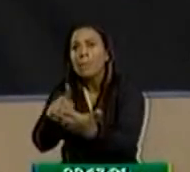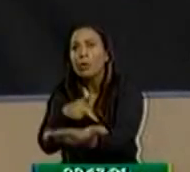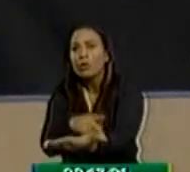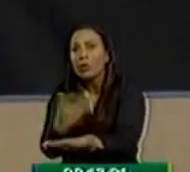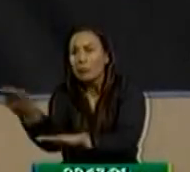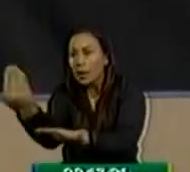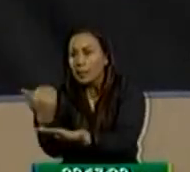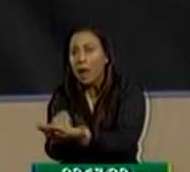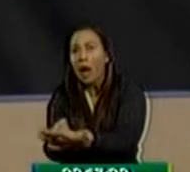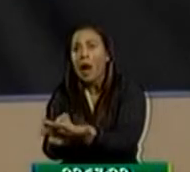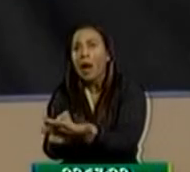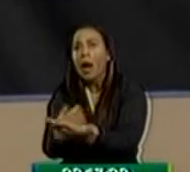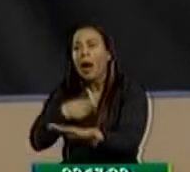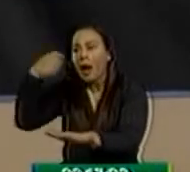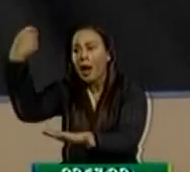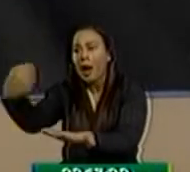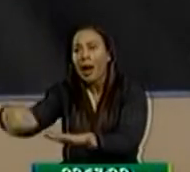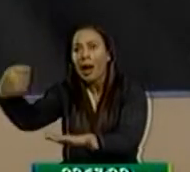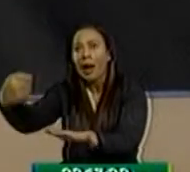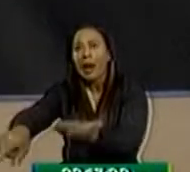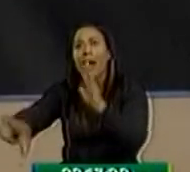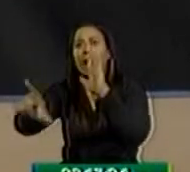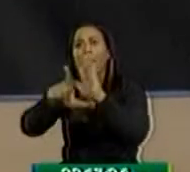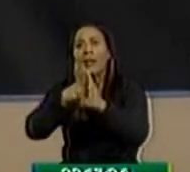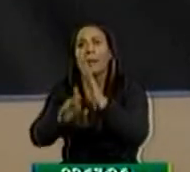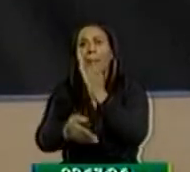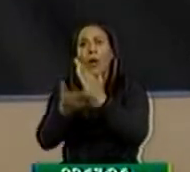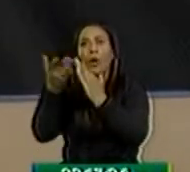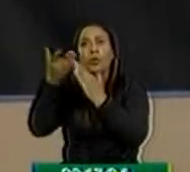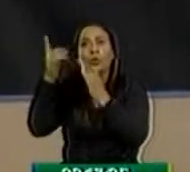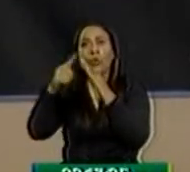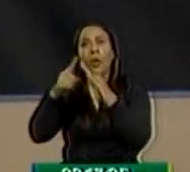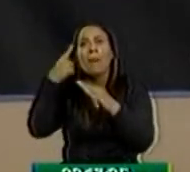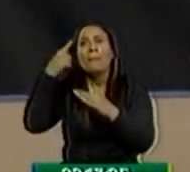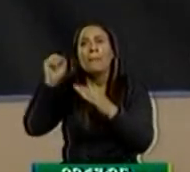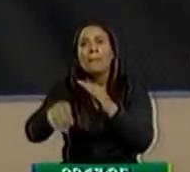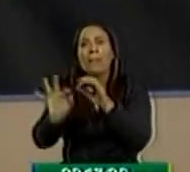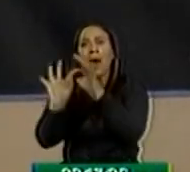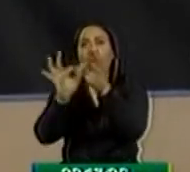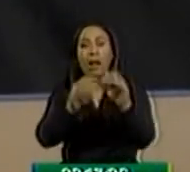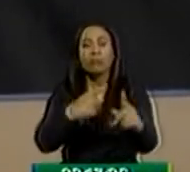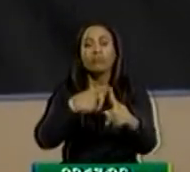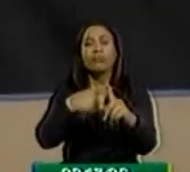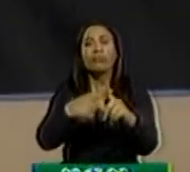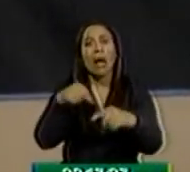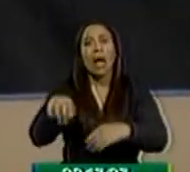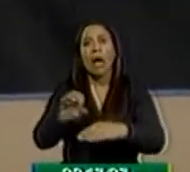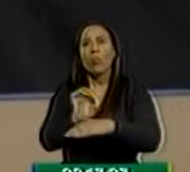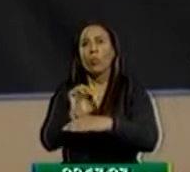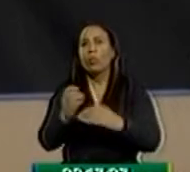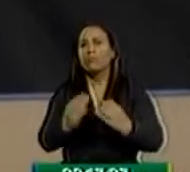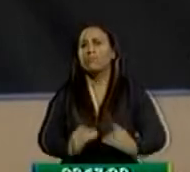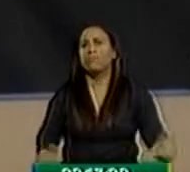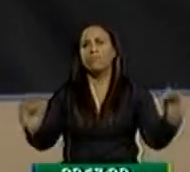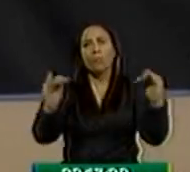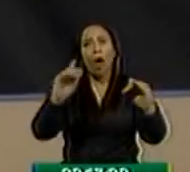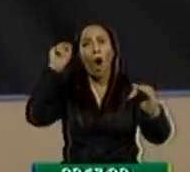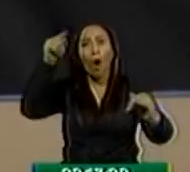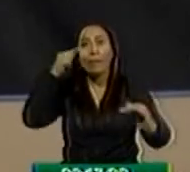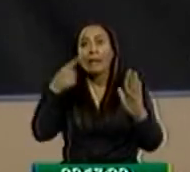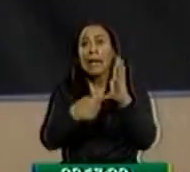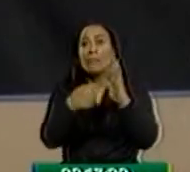prosperidad con 5 pilares: la ley de fomento productivo, la optimización del Estado, la sostenibilidad fiscal,